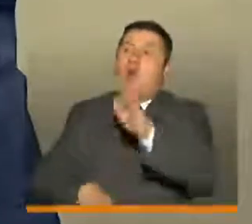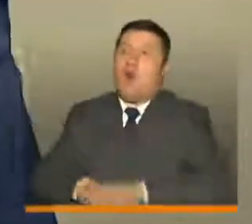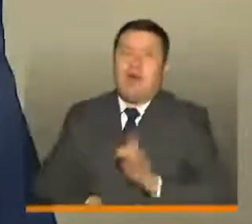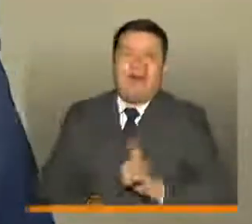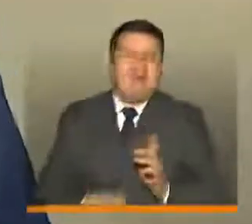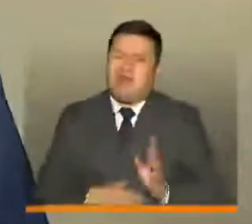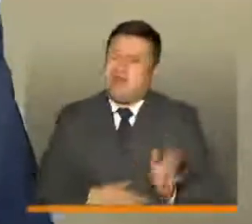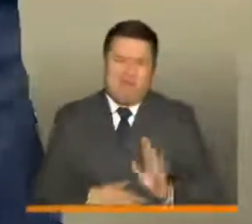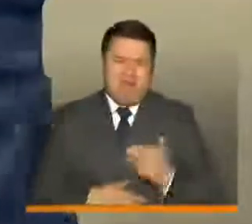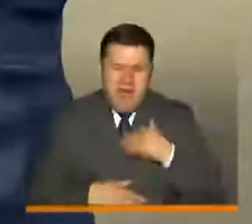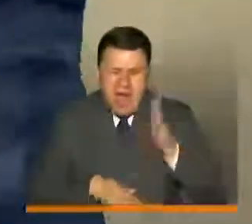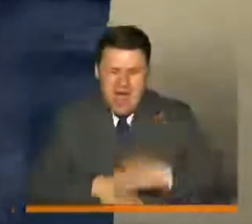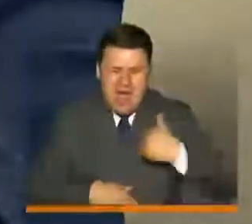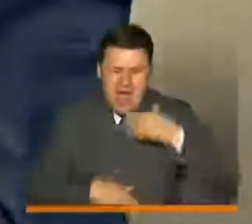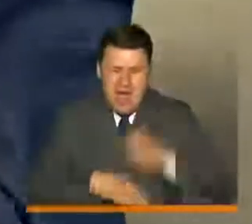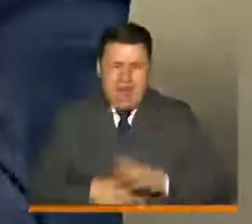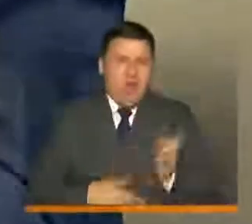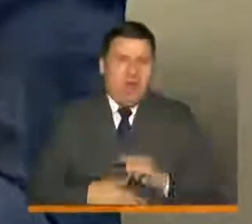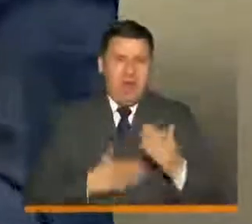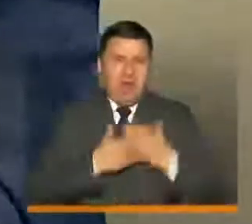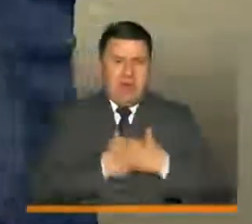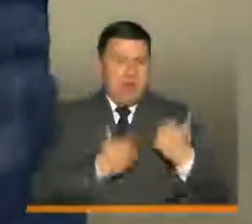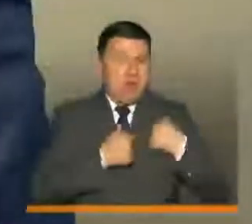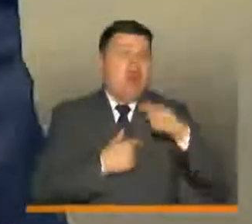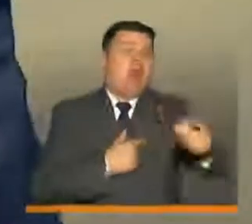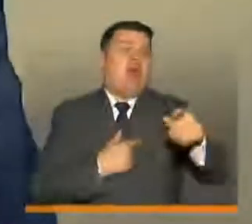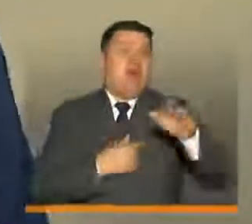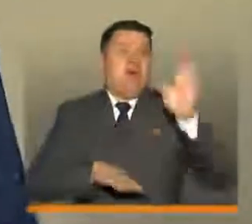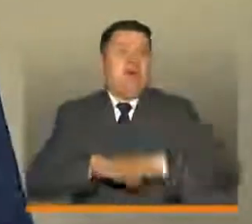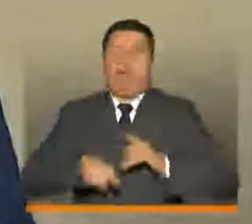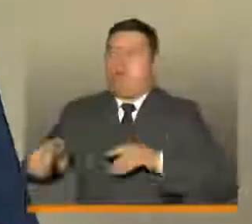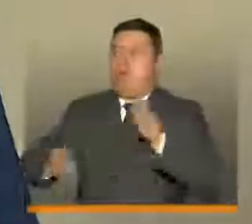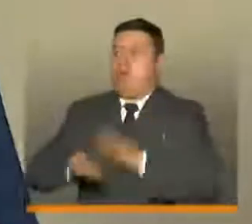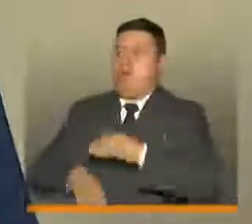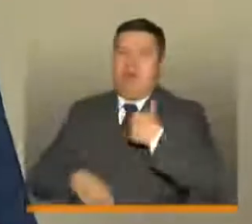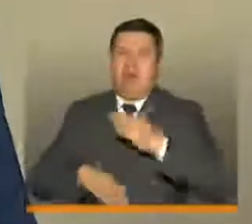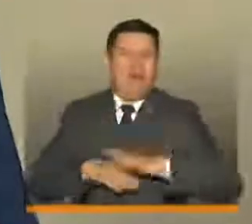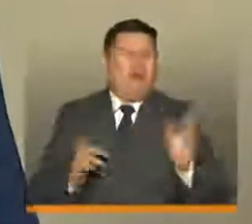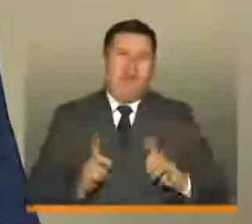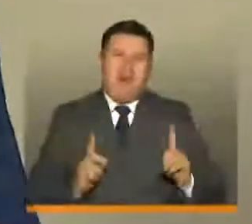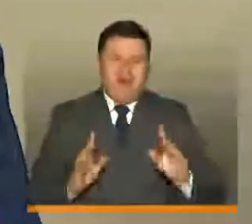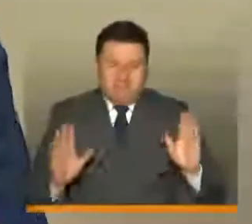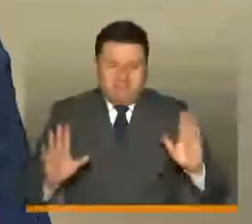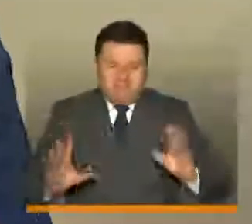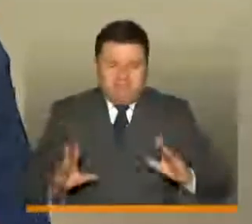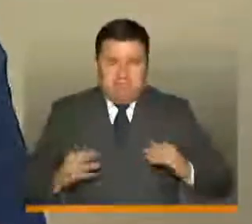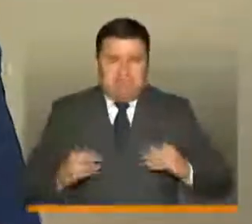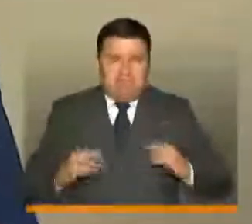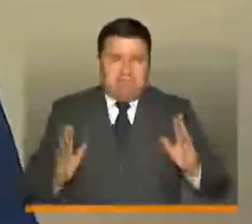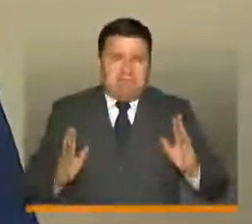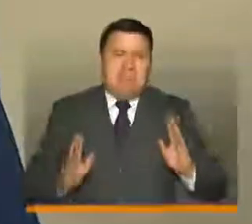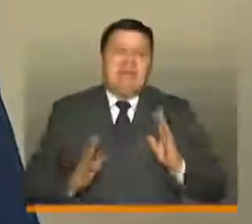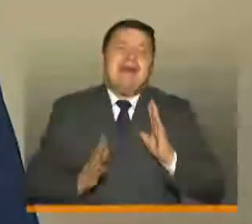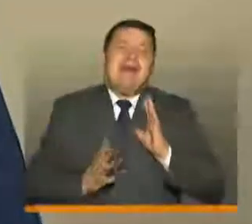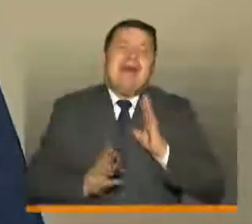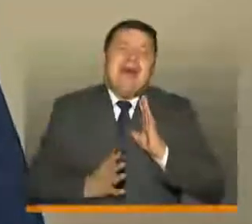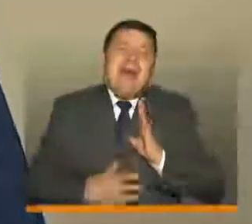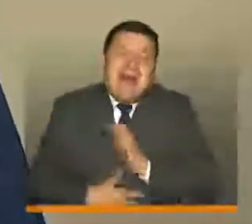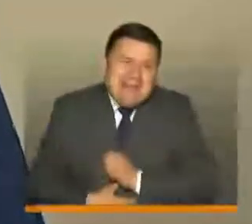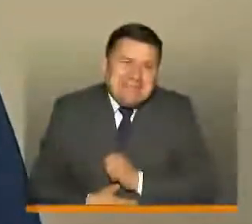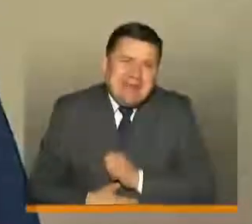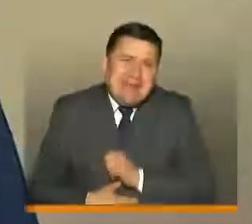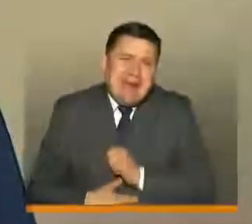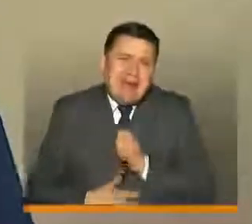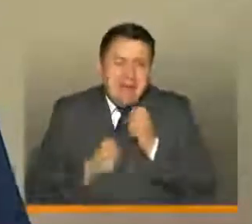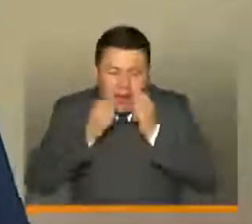culpabilizarse, porque empezamos a pasarnos responsabilidades y situaciones, y lastimosamente los seres humanos somos finitos,